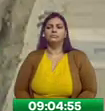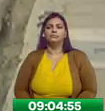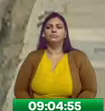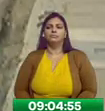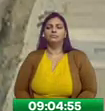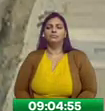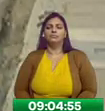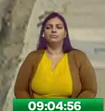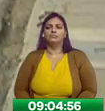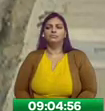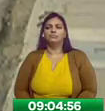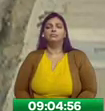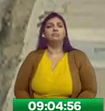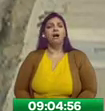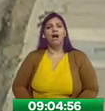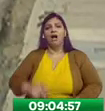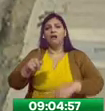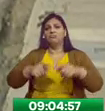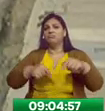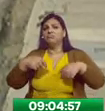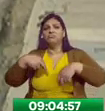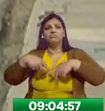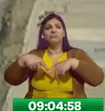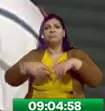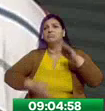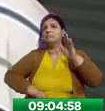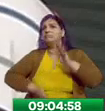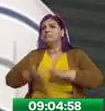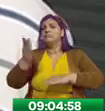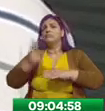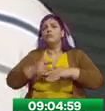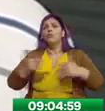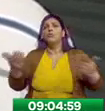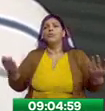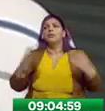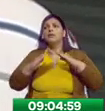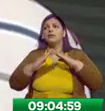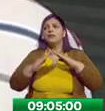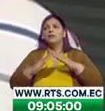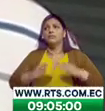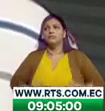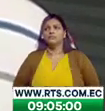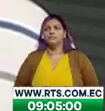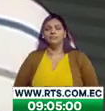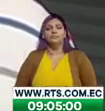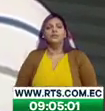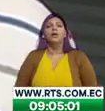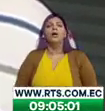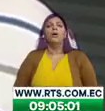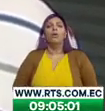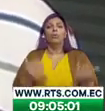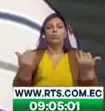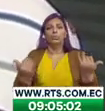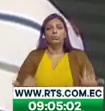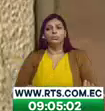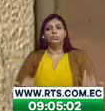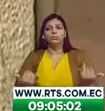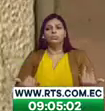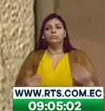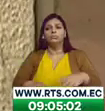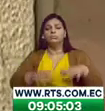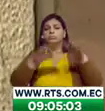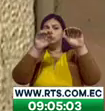en busca de llegar temprano hasta sus destinos si yo hoy en eso la gente creo que está siendo caso